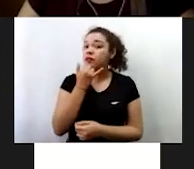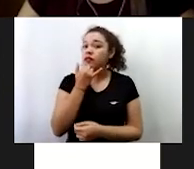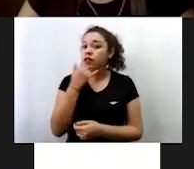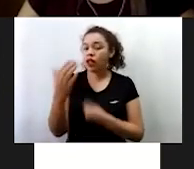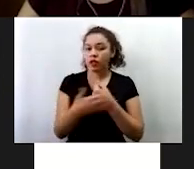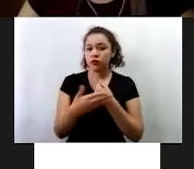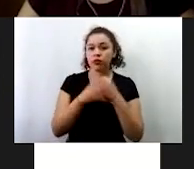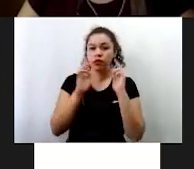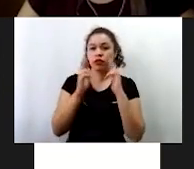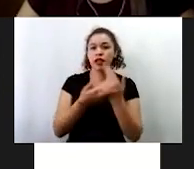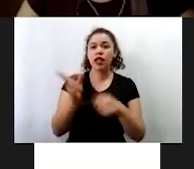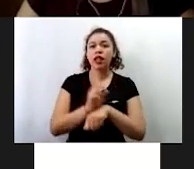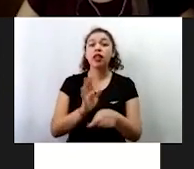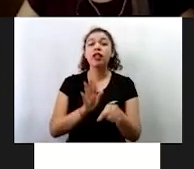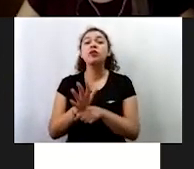sesiones qué días son?